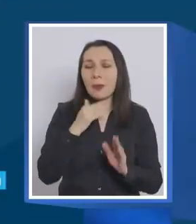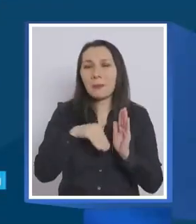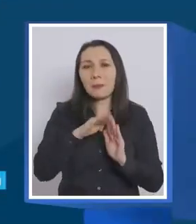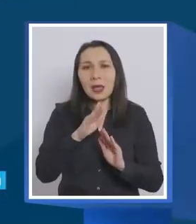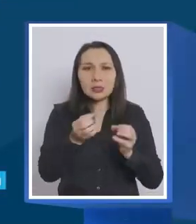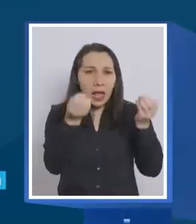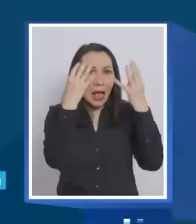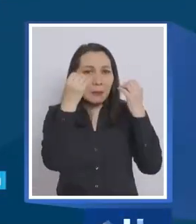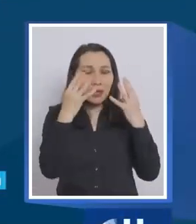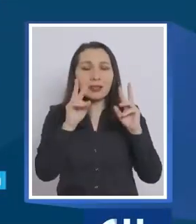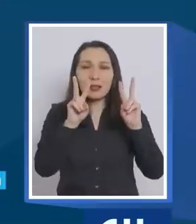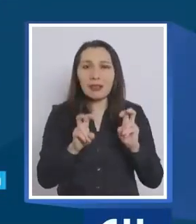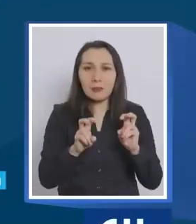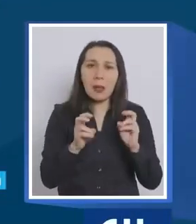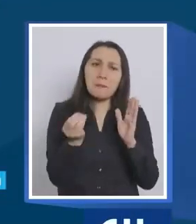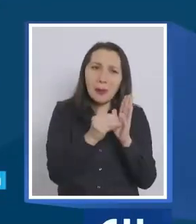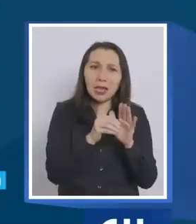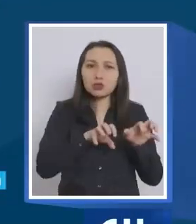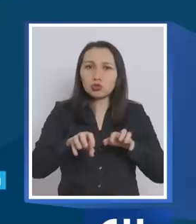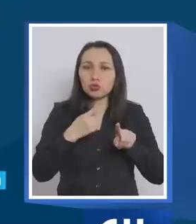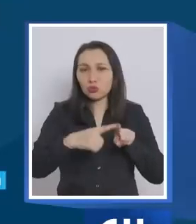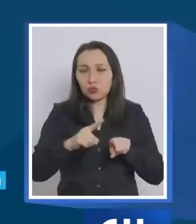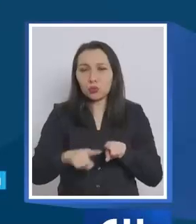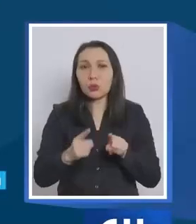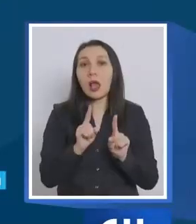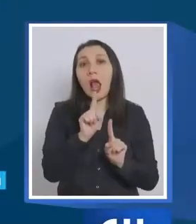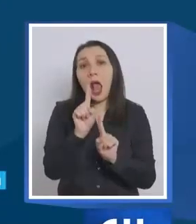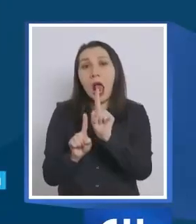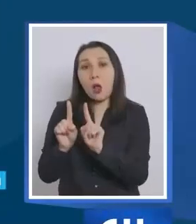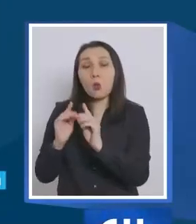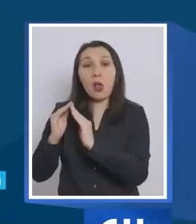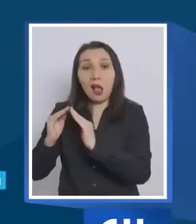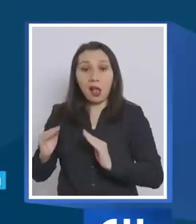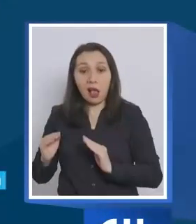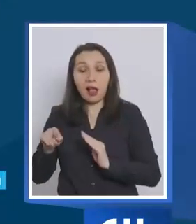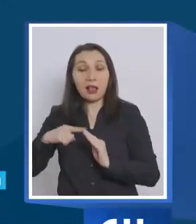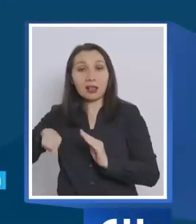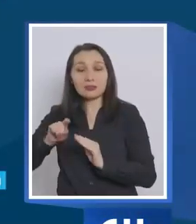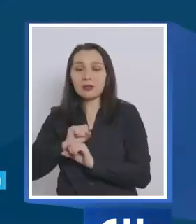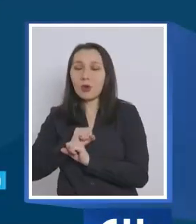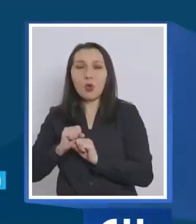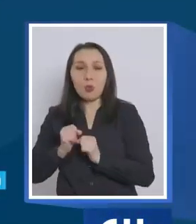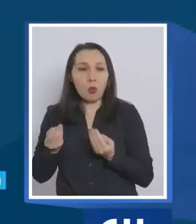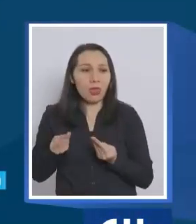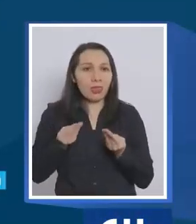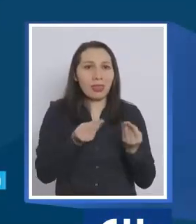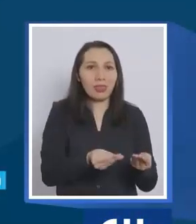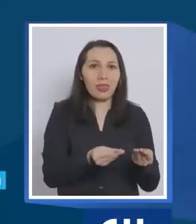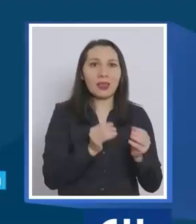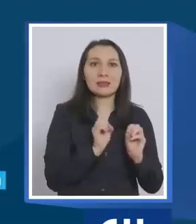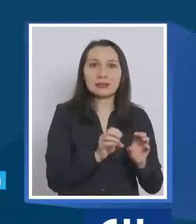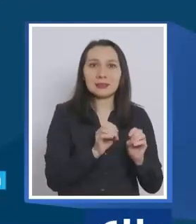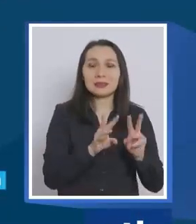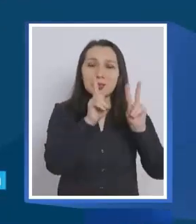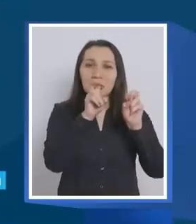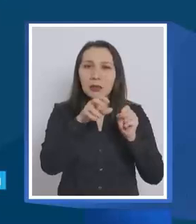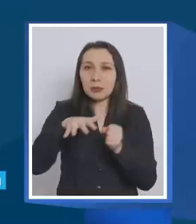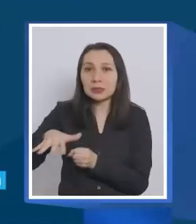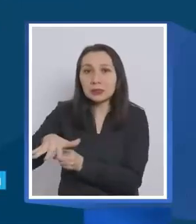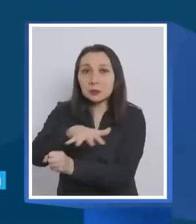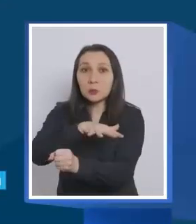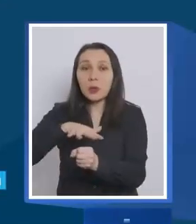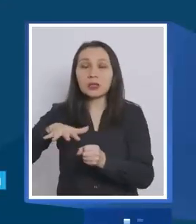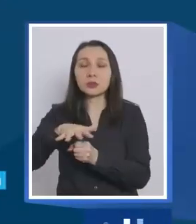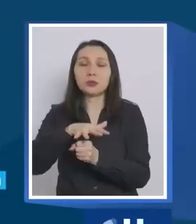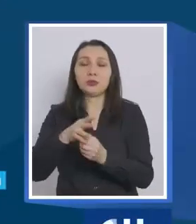aprendizaje y en este sentido hay necesidades que algunos hogares no pueden proveer. El contexto